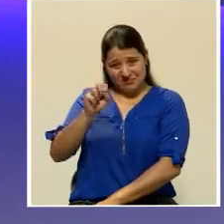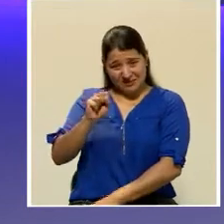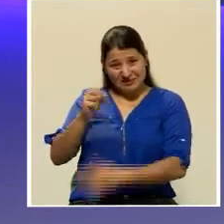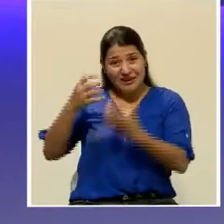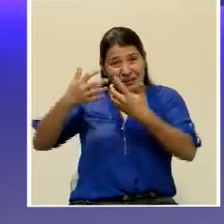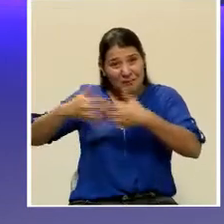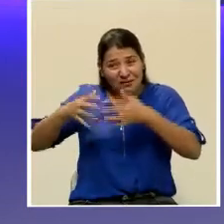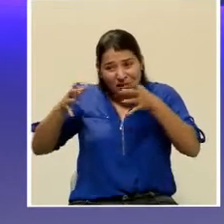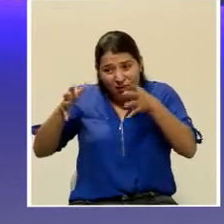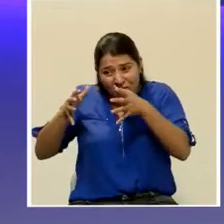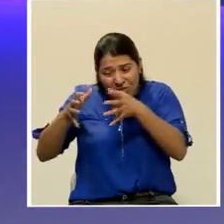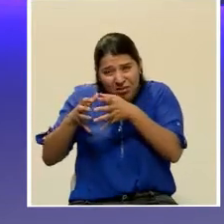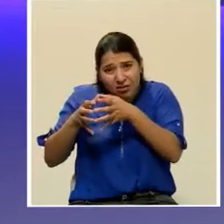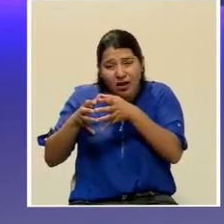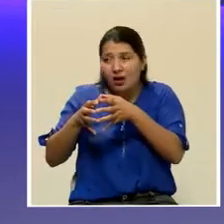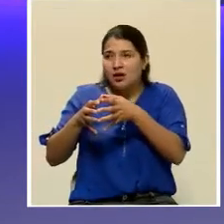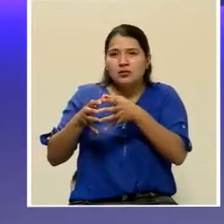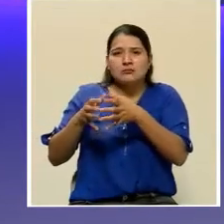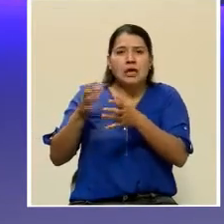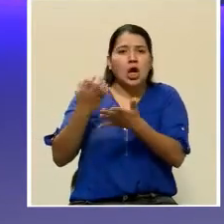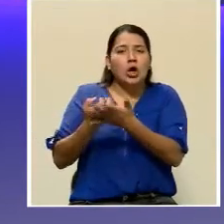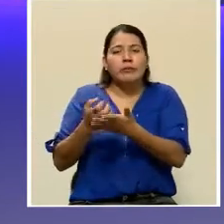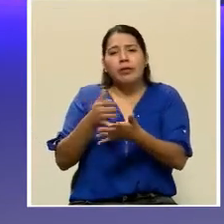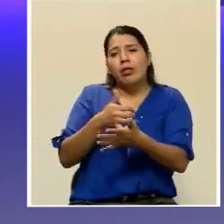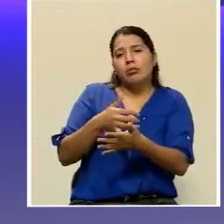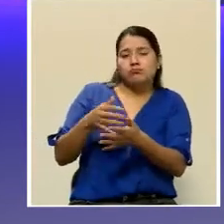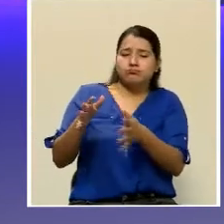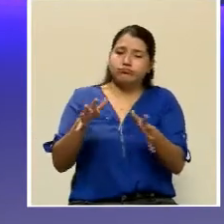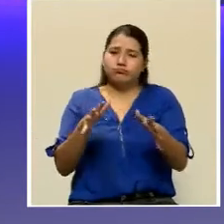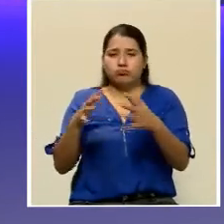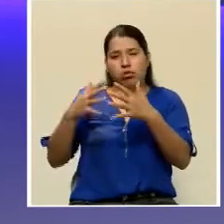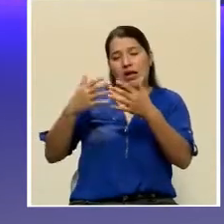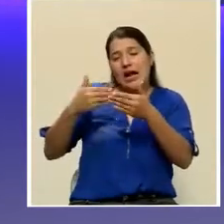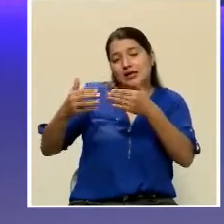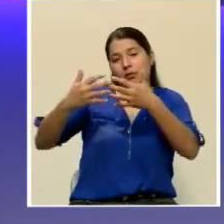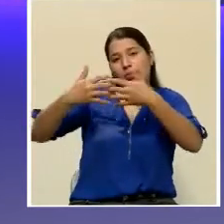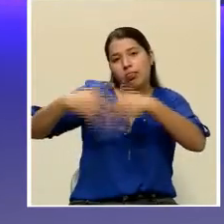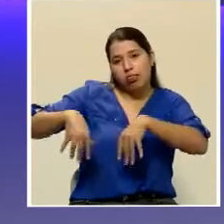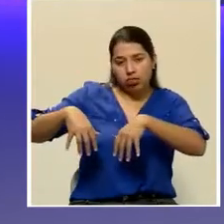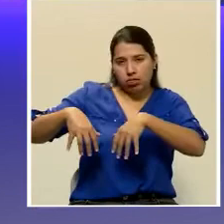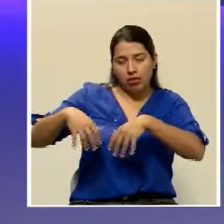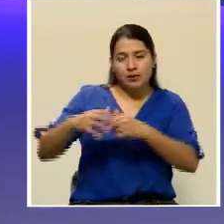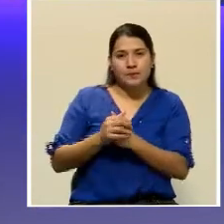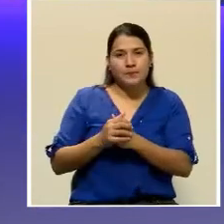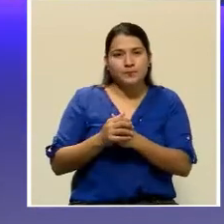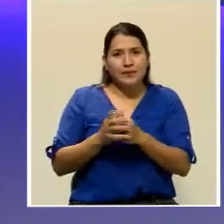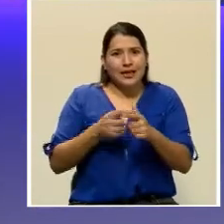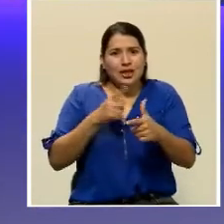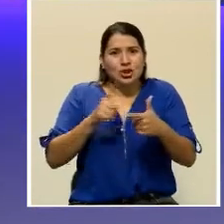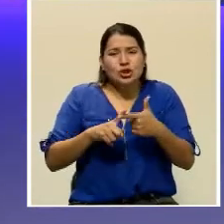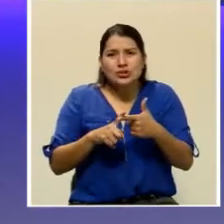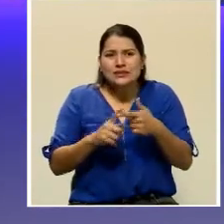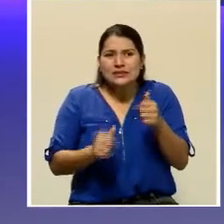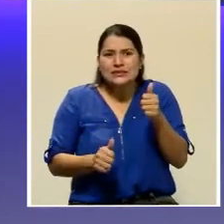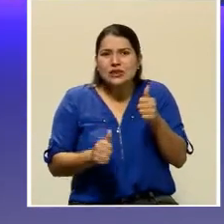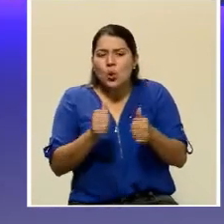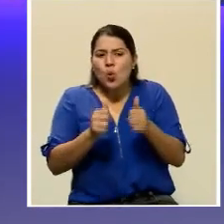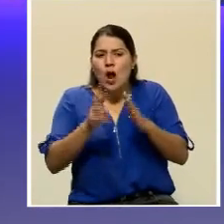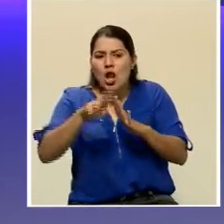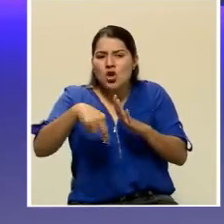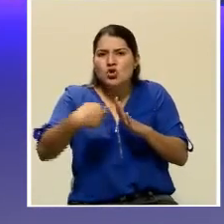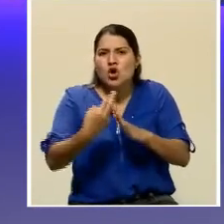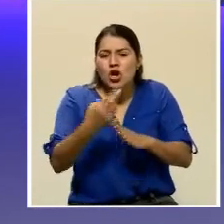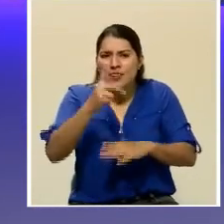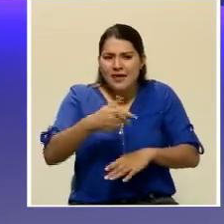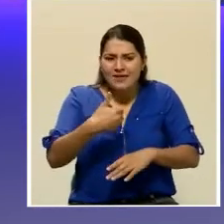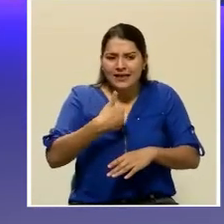¿Cómo destrabar esta dinámica política? ¿Cuál es el rol de la oposición y cuál es el rol que debe asumir el